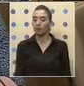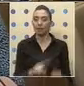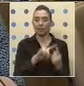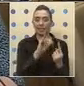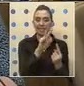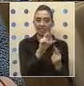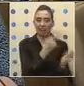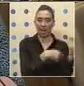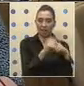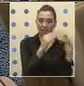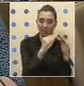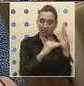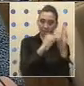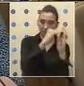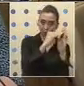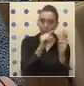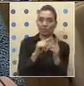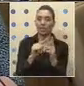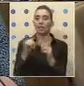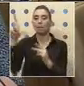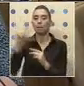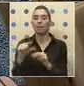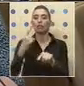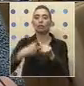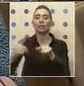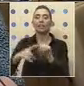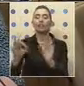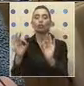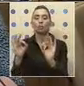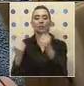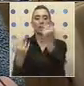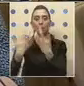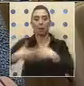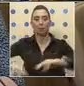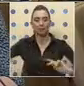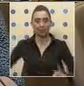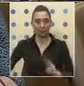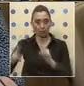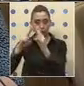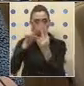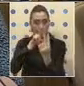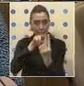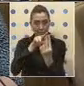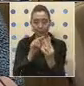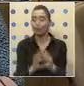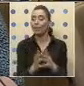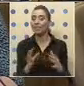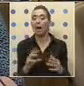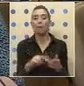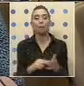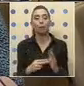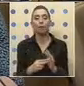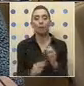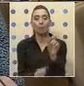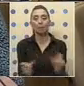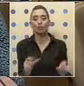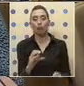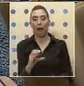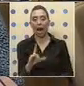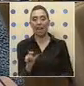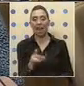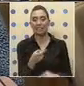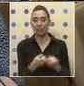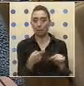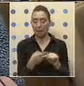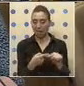IVA a la venta de inmuebles y restricción del crédito especial para empresas constructoras, el gran problema para la clase media es que se